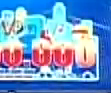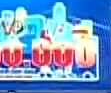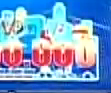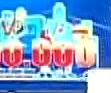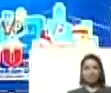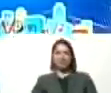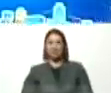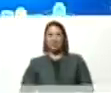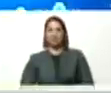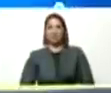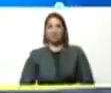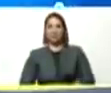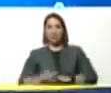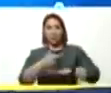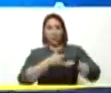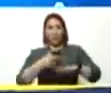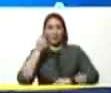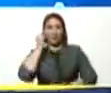con nuestra gobernadora.